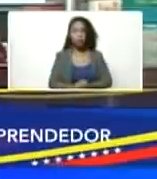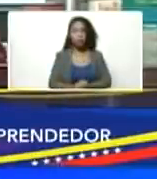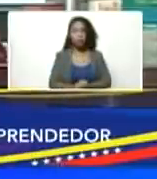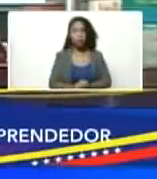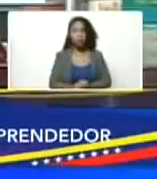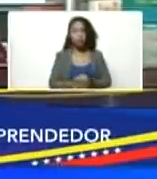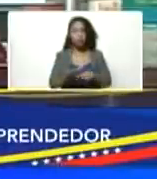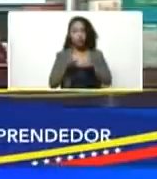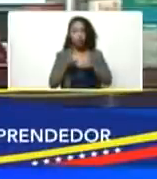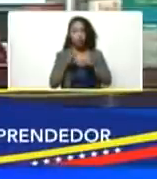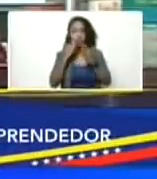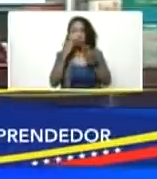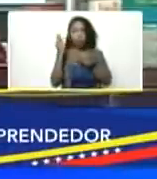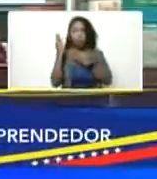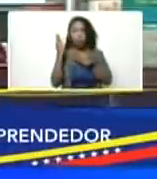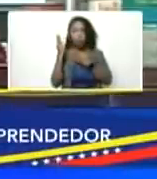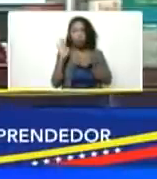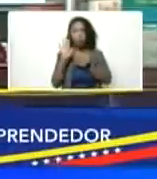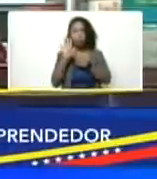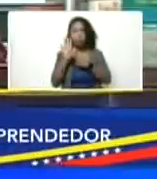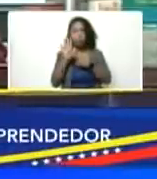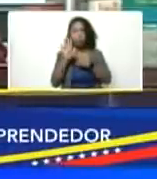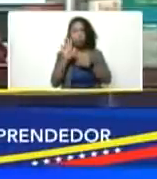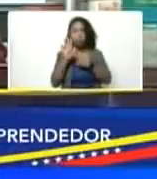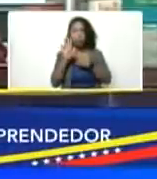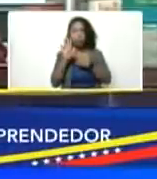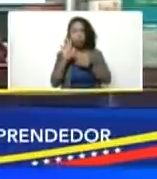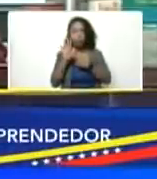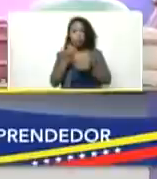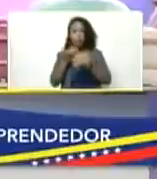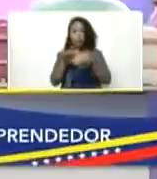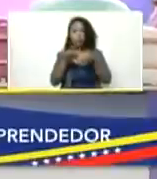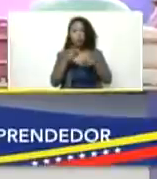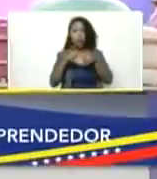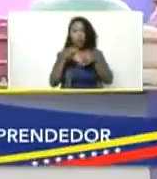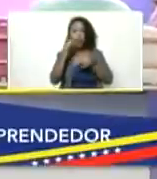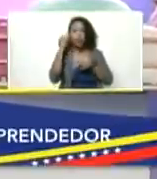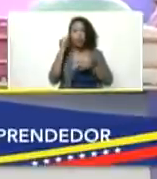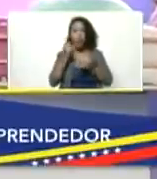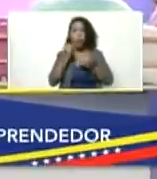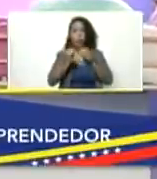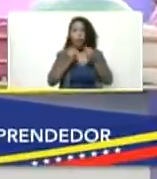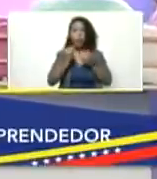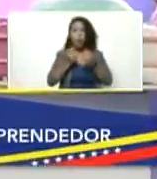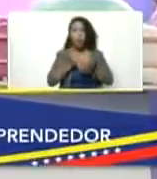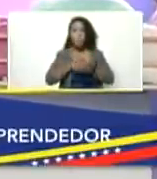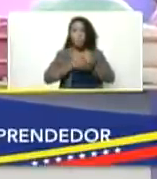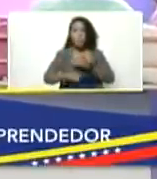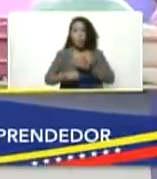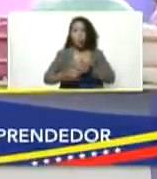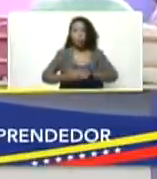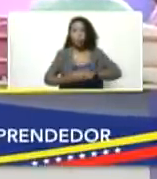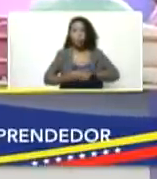Muy bella. La presentación es bellísima. Para niños y niñas recién nacidos, ¿verdad? Y recién